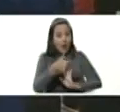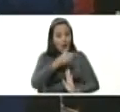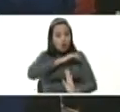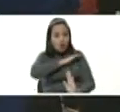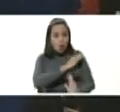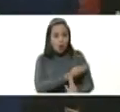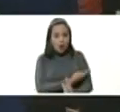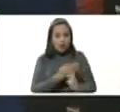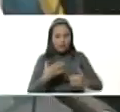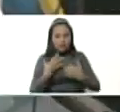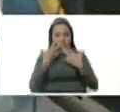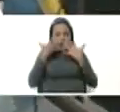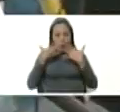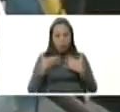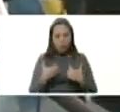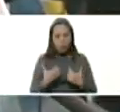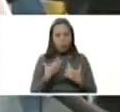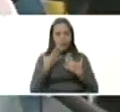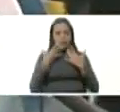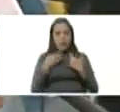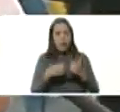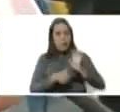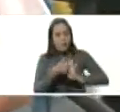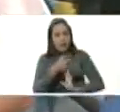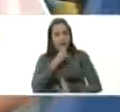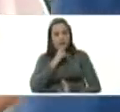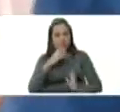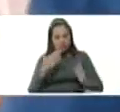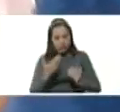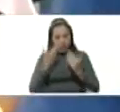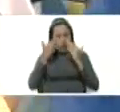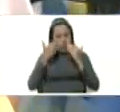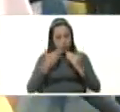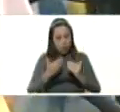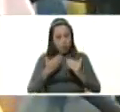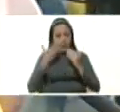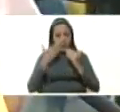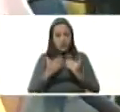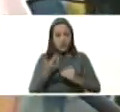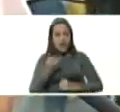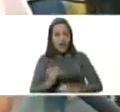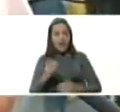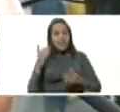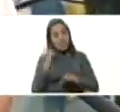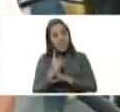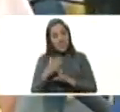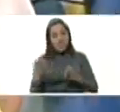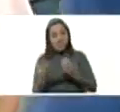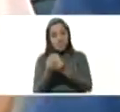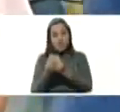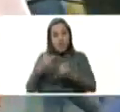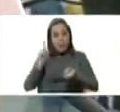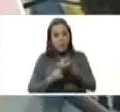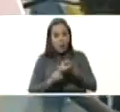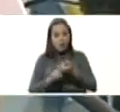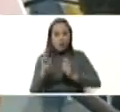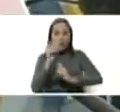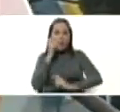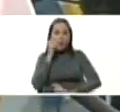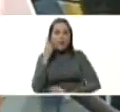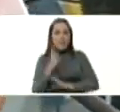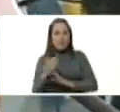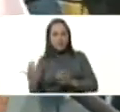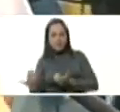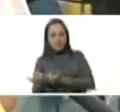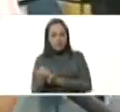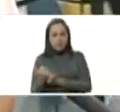La respiración, la relajación. Respirando, consciente. Ideal si está la pareja, está el compañero, el papá de esa barriga, que tiene la intimidad,